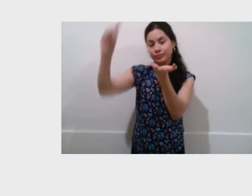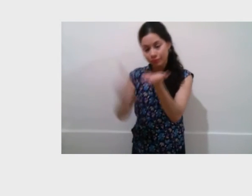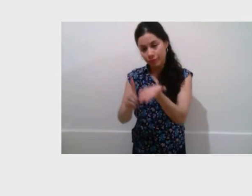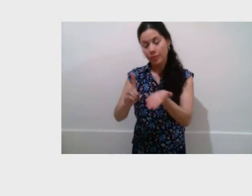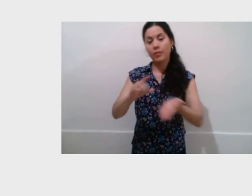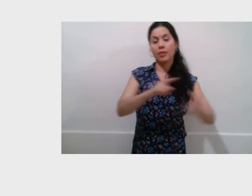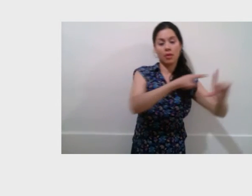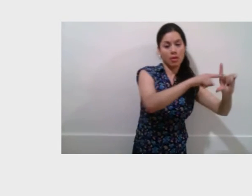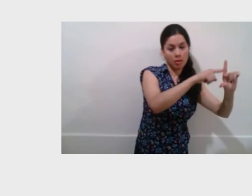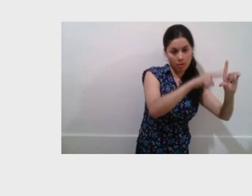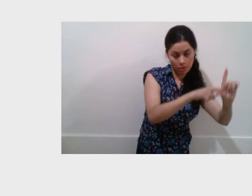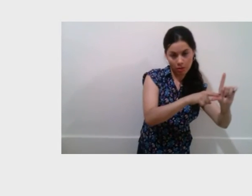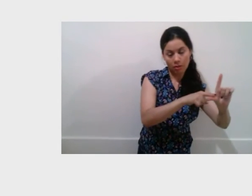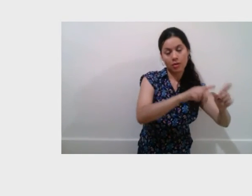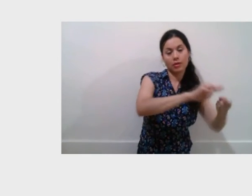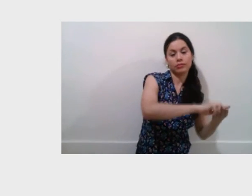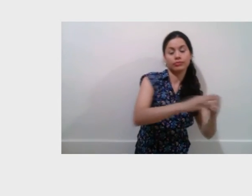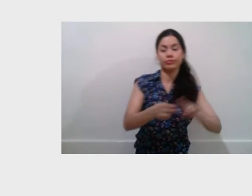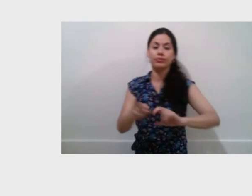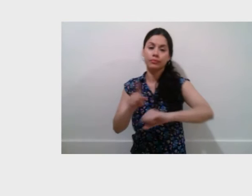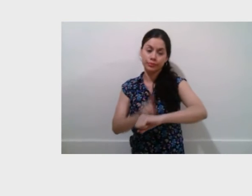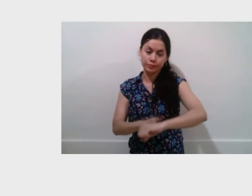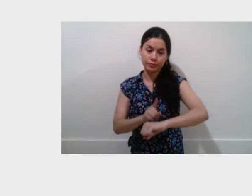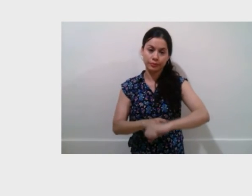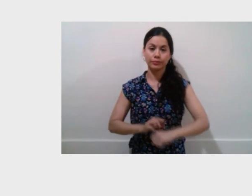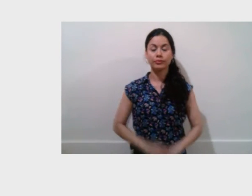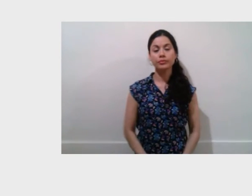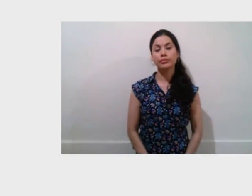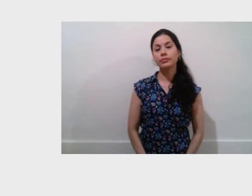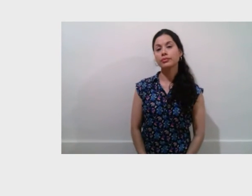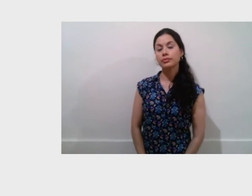del ángulo respecto al tiempo.